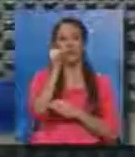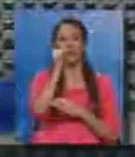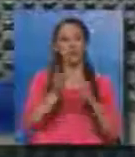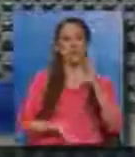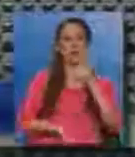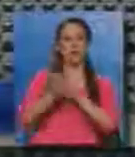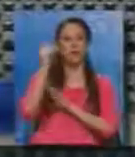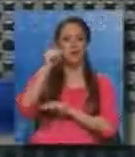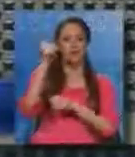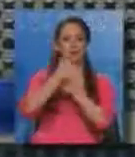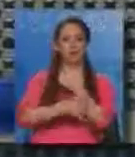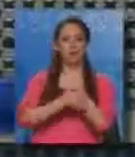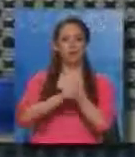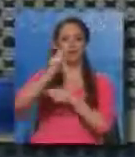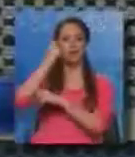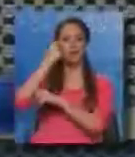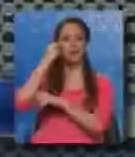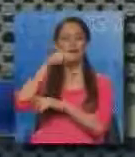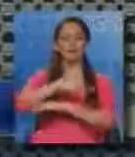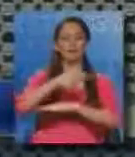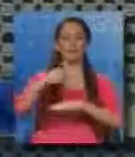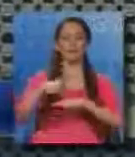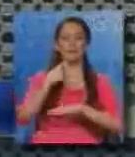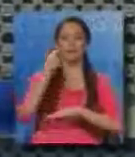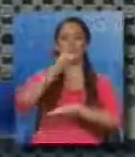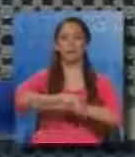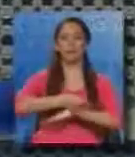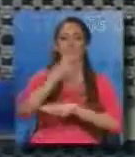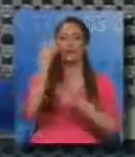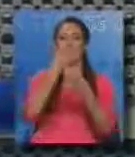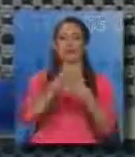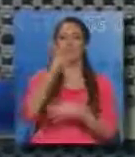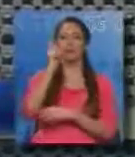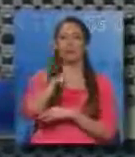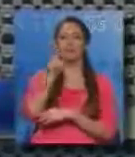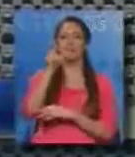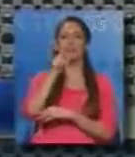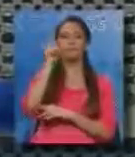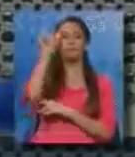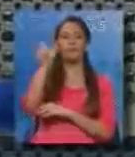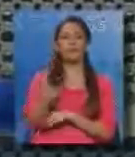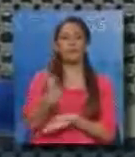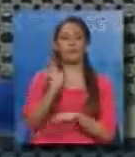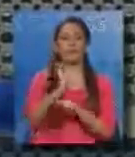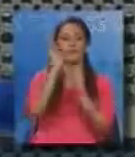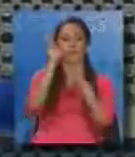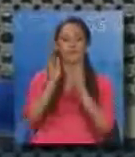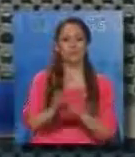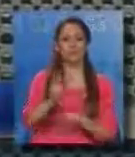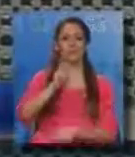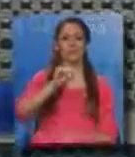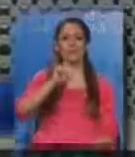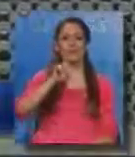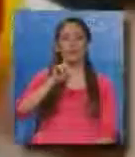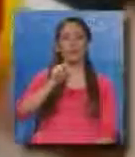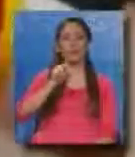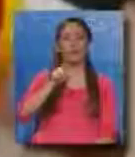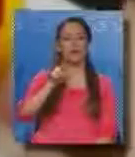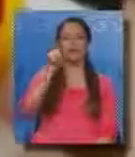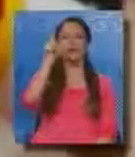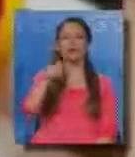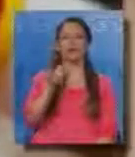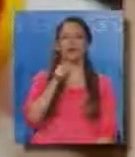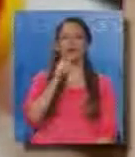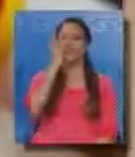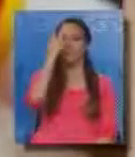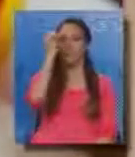Juzgado Sexto de Garantías Penales de Pichincha dictaminó prisión preventiva para el ciudadano ecuatoriano Vidal C. por haber sido parte